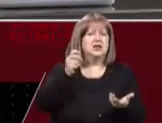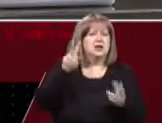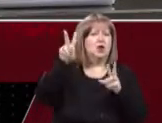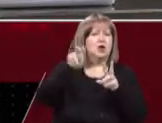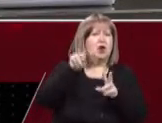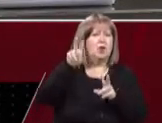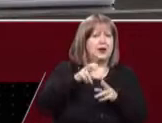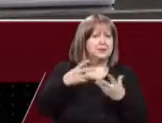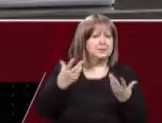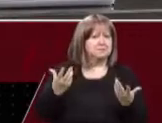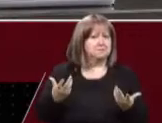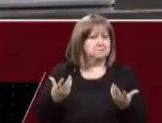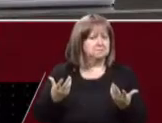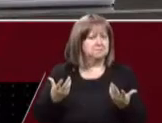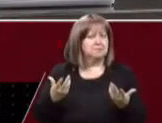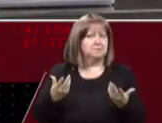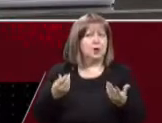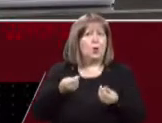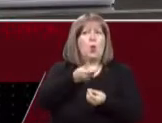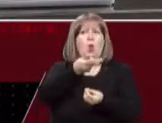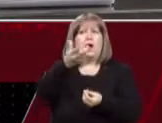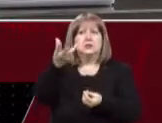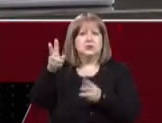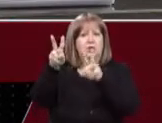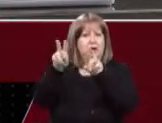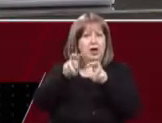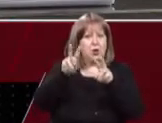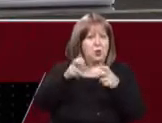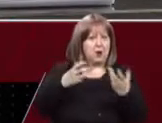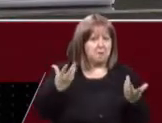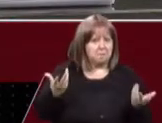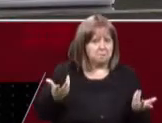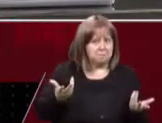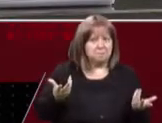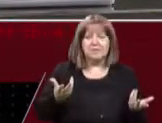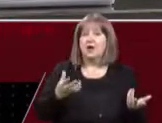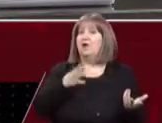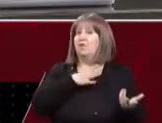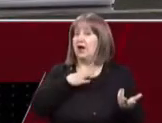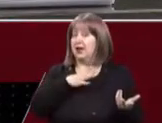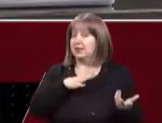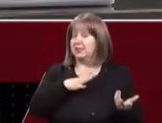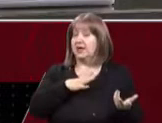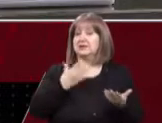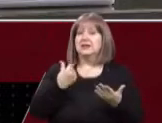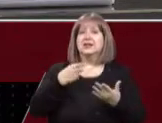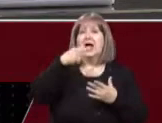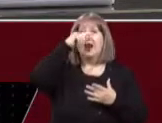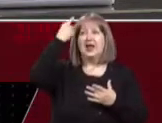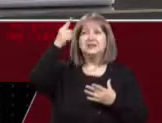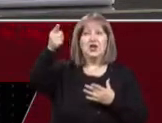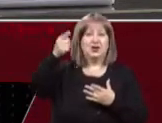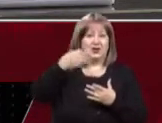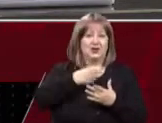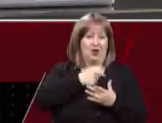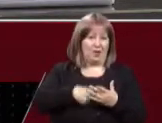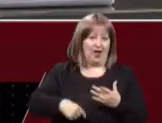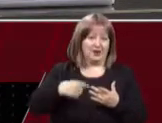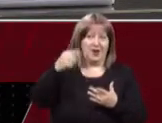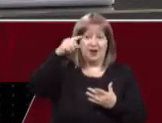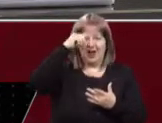de la cobertura de beneficiarios que todavía no está definida. Todo eso está en análisis del gobierno de la Nación y, por supuesto, tiene